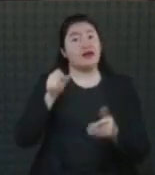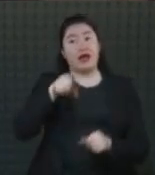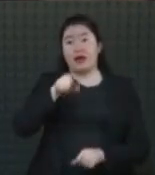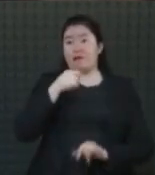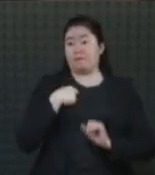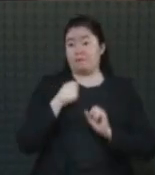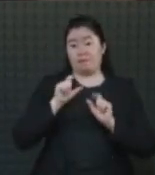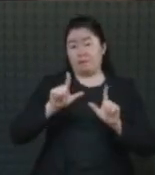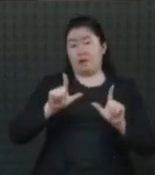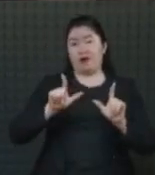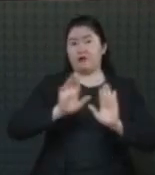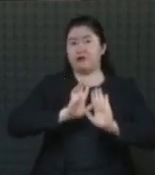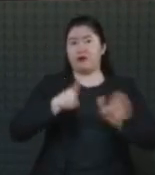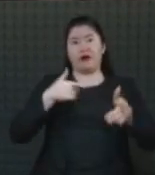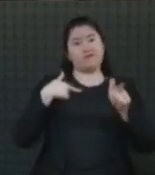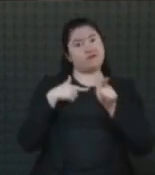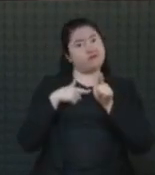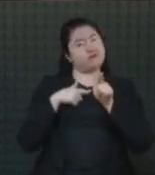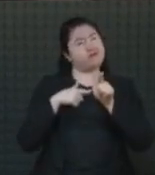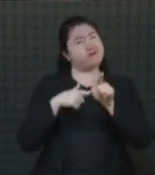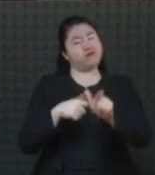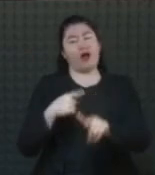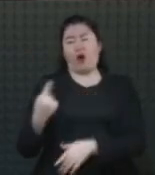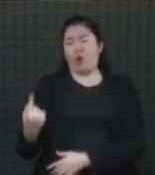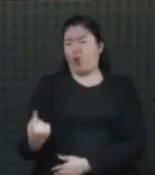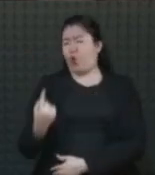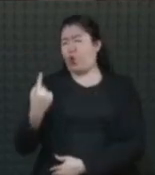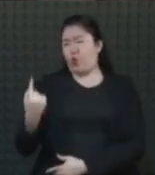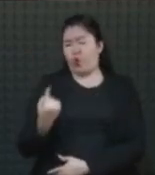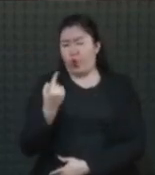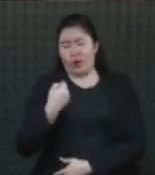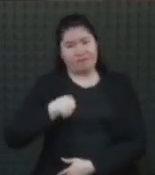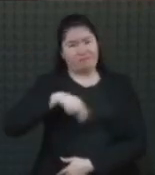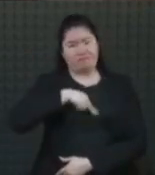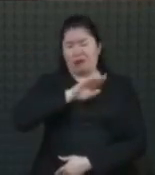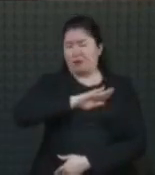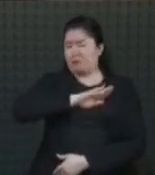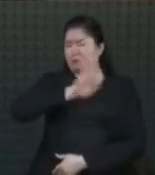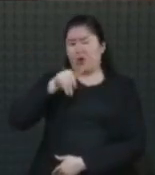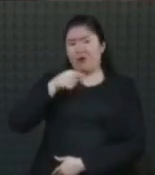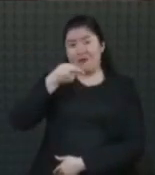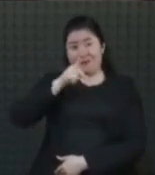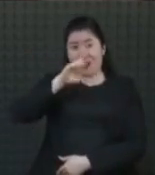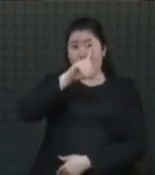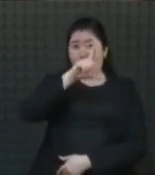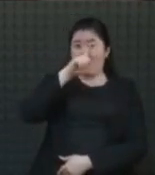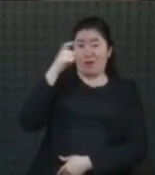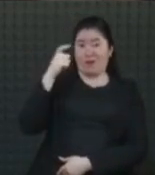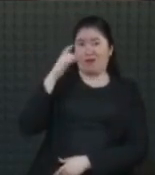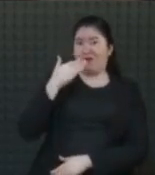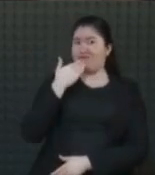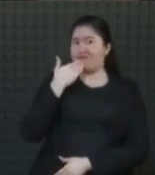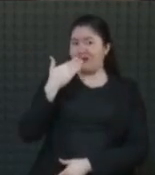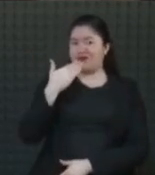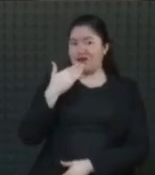ahí, incluso después de que nosotros ya no estemos. Que es, levanten un libro en la mano.